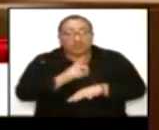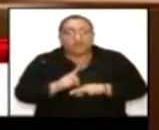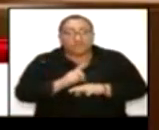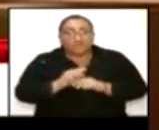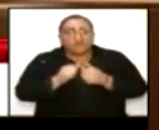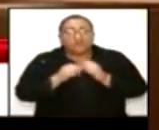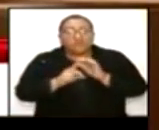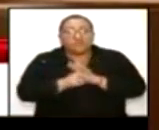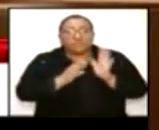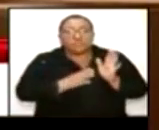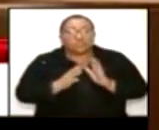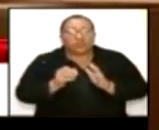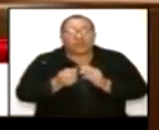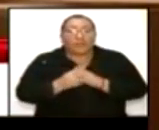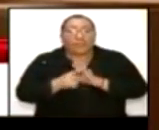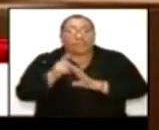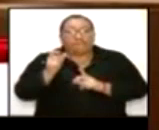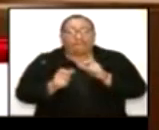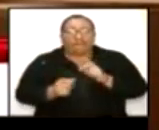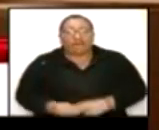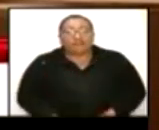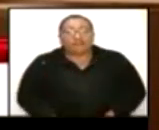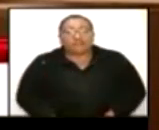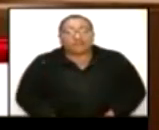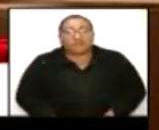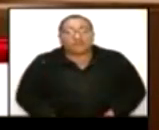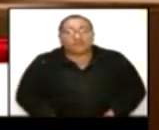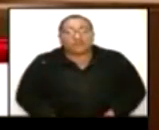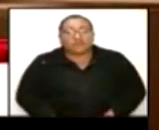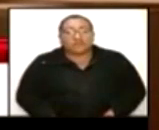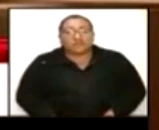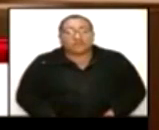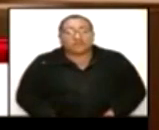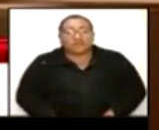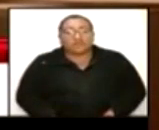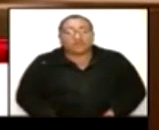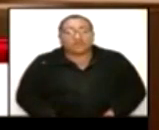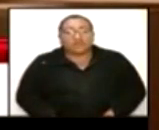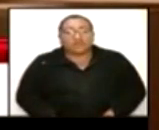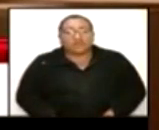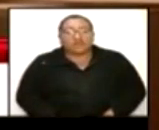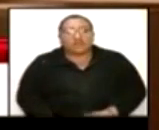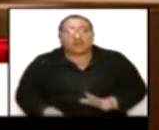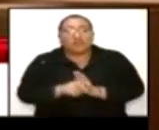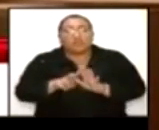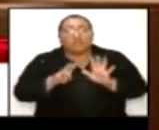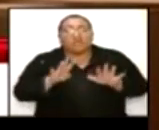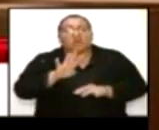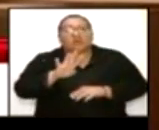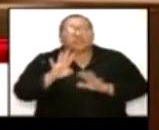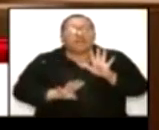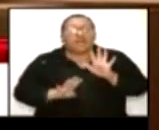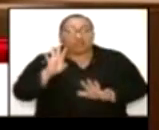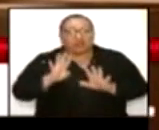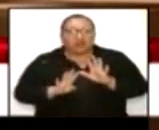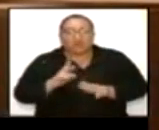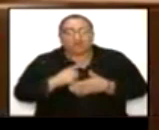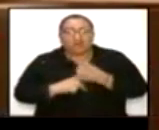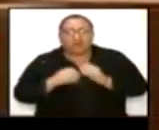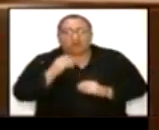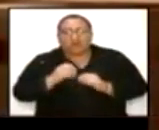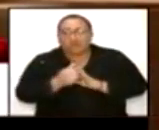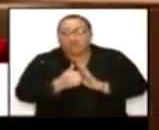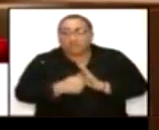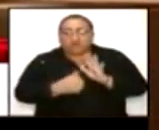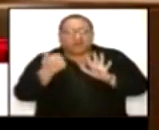desarrollado por la ley que establece los derechos de las personas usuarias de los servicios de salud, la Ley 29414, que modifica